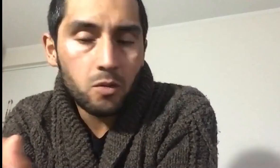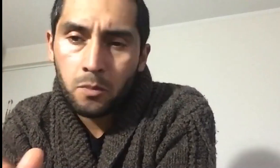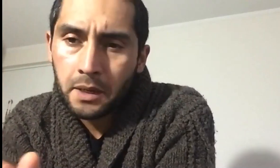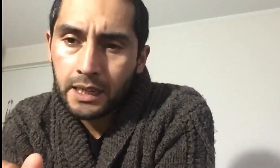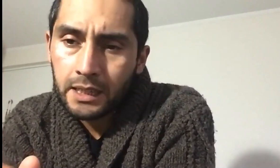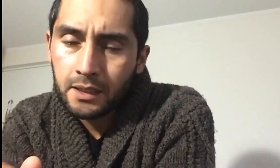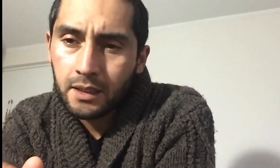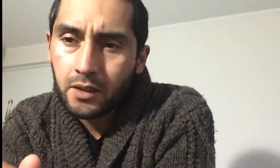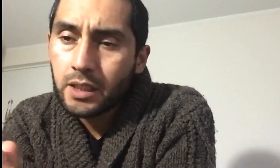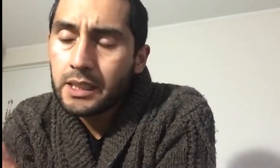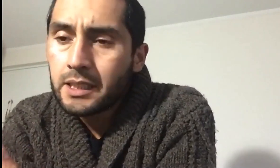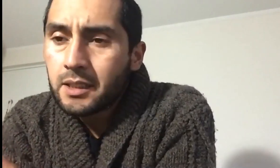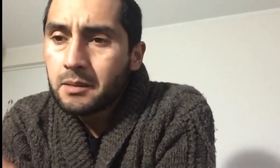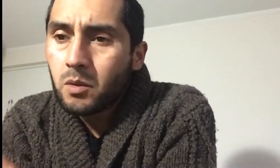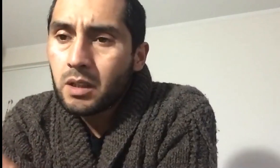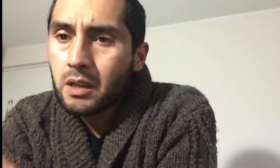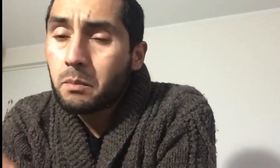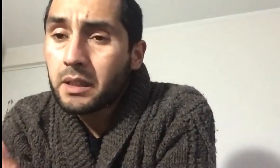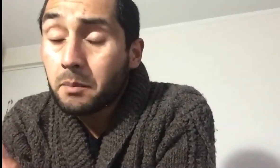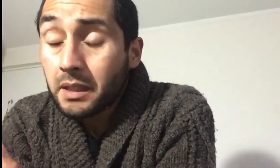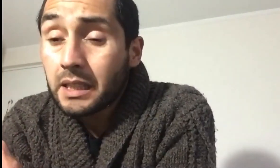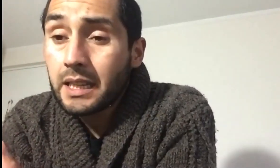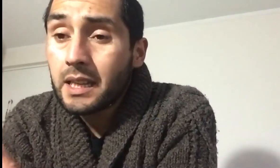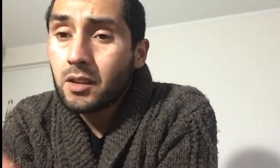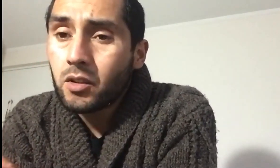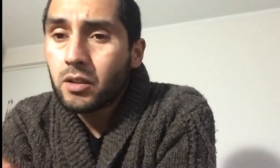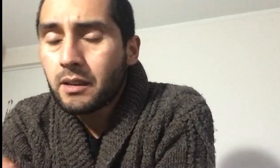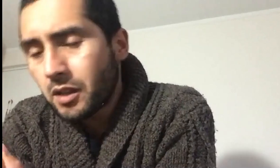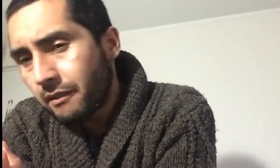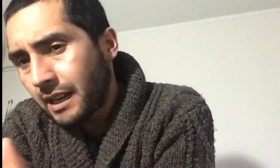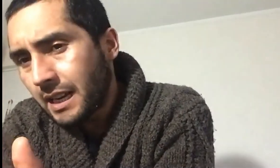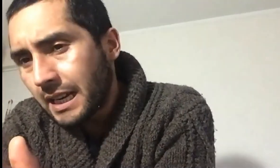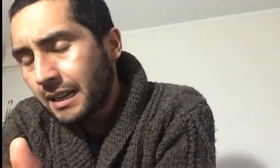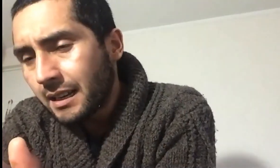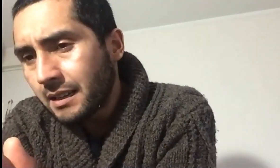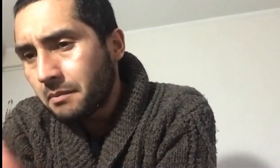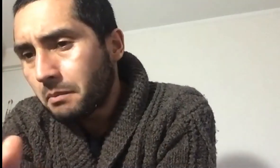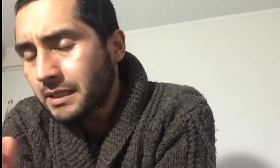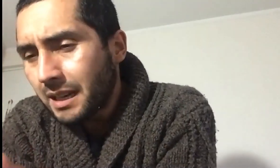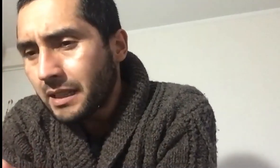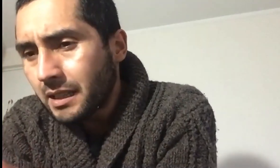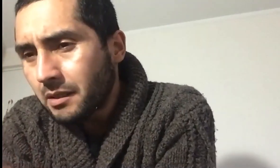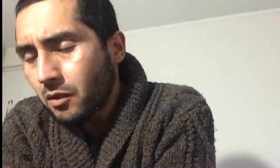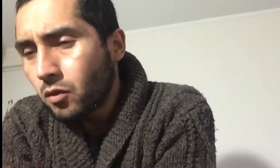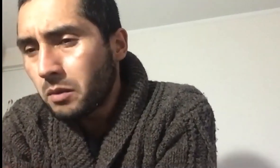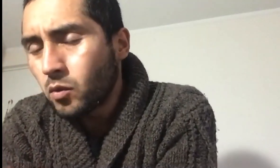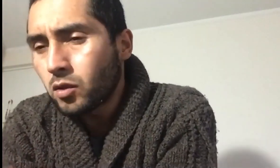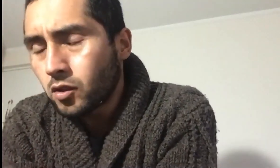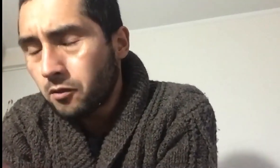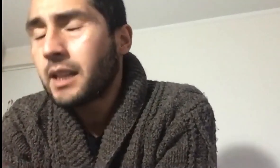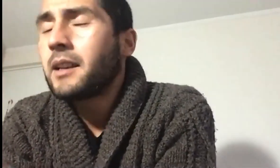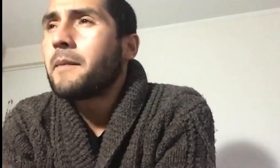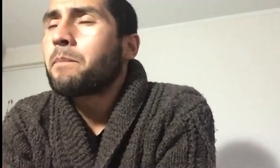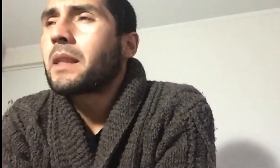estén cómodos para la cátedra de hoy. Voy a compartir pantalla donde voy a hablar en básicamente algunos